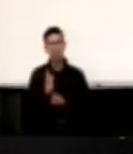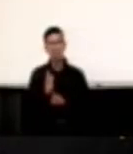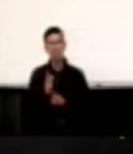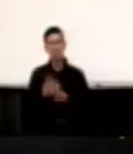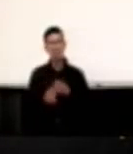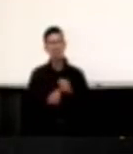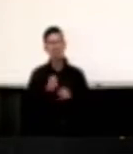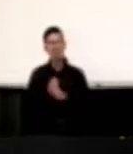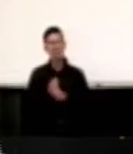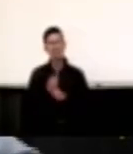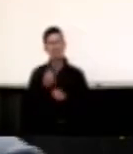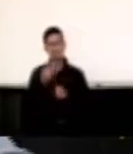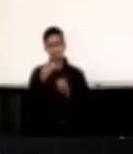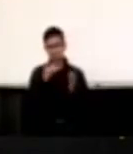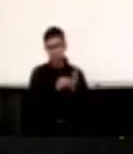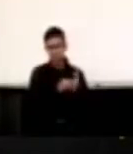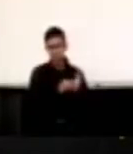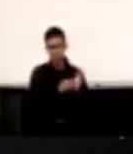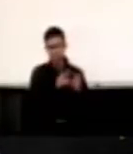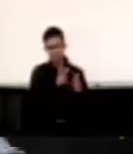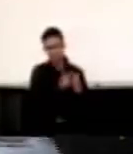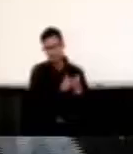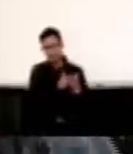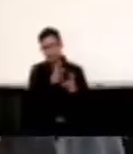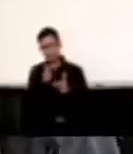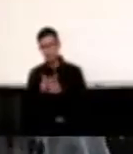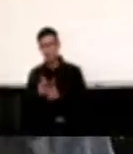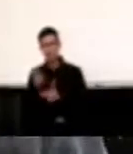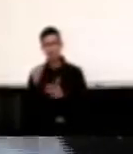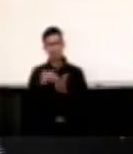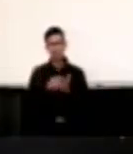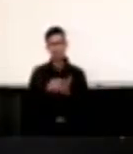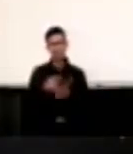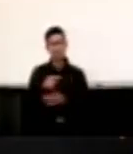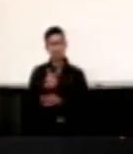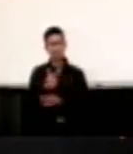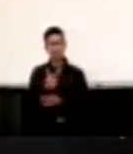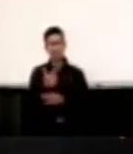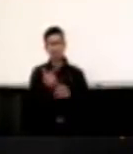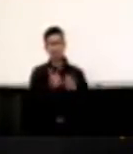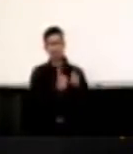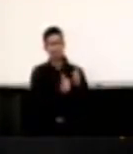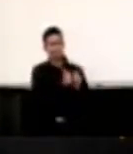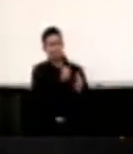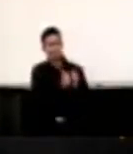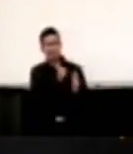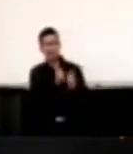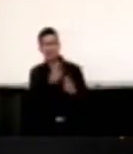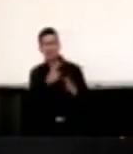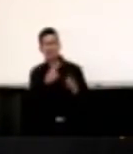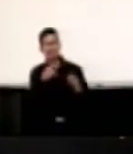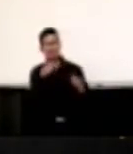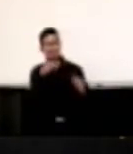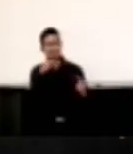a partir del año 2000 hasta el 2012, la competencia se mantuvo muy intensa, ¿no? Y